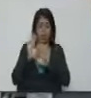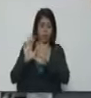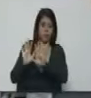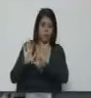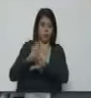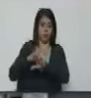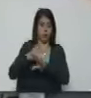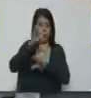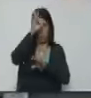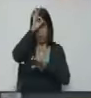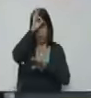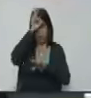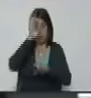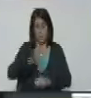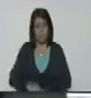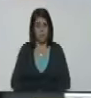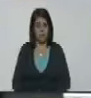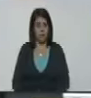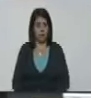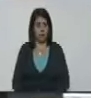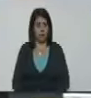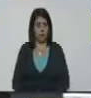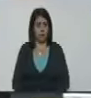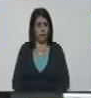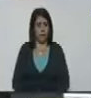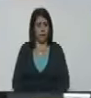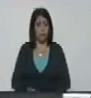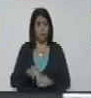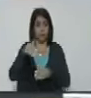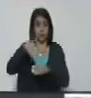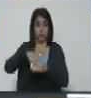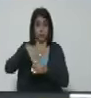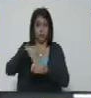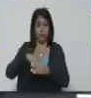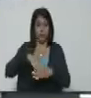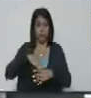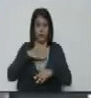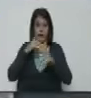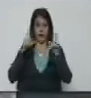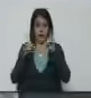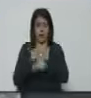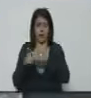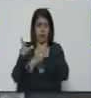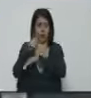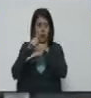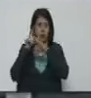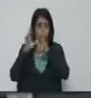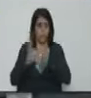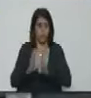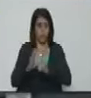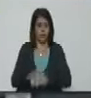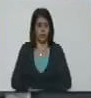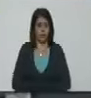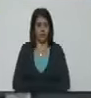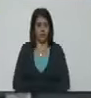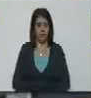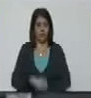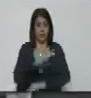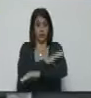porque no sabía que es mediante el voto que se puede cambiar un gobierno.